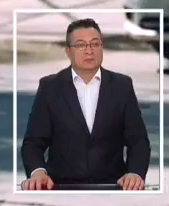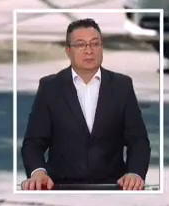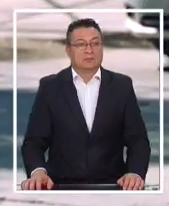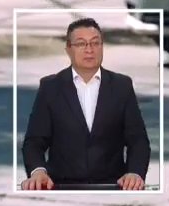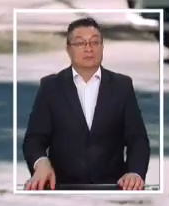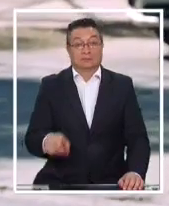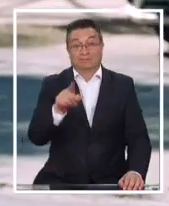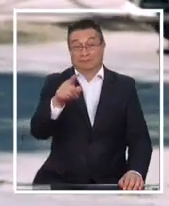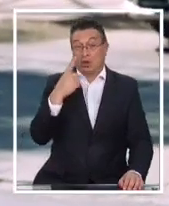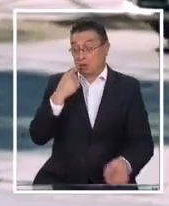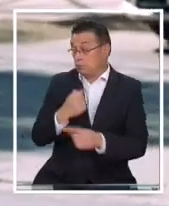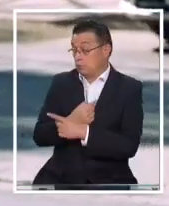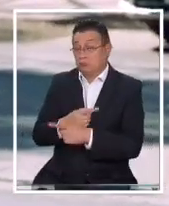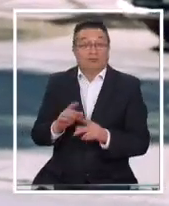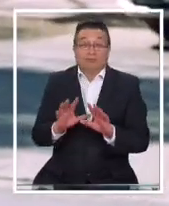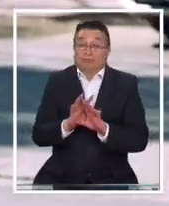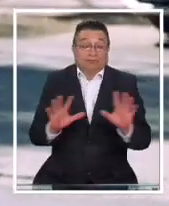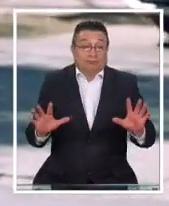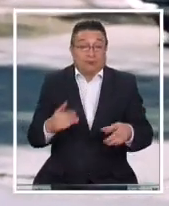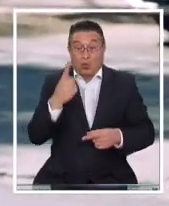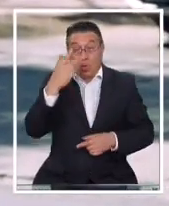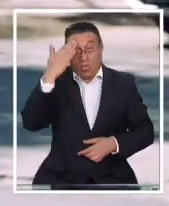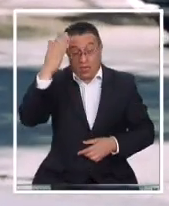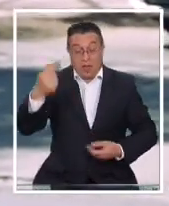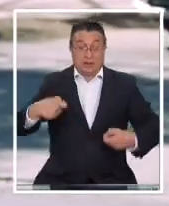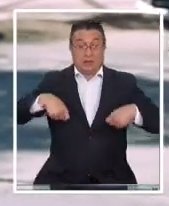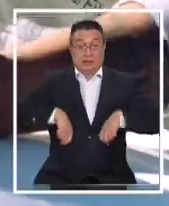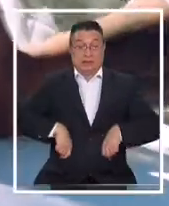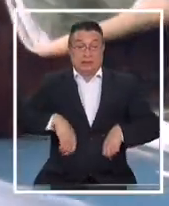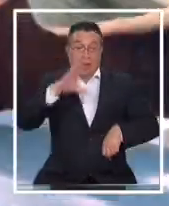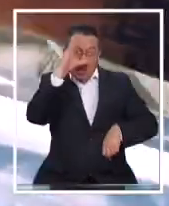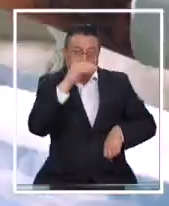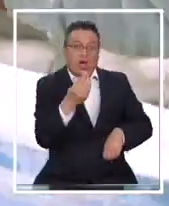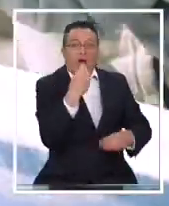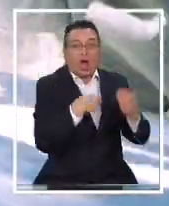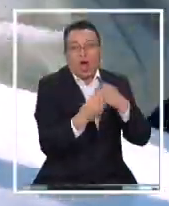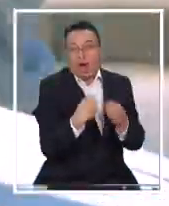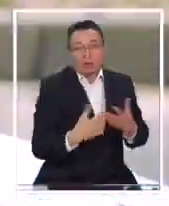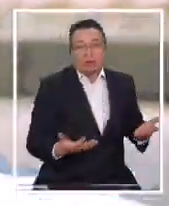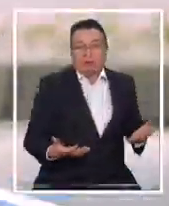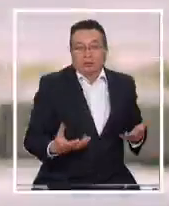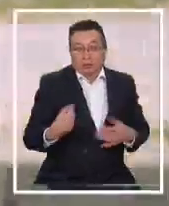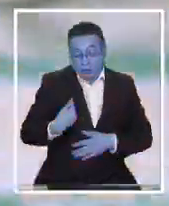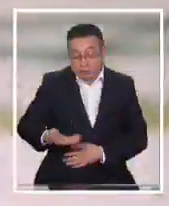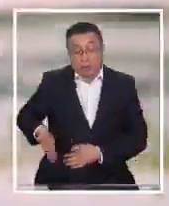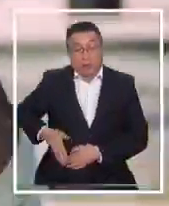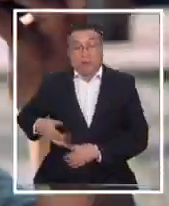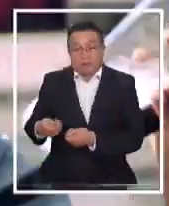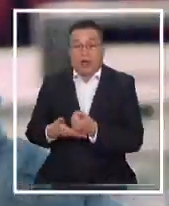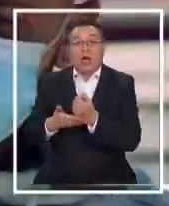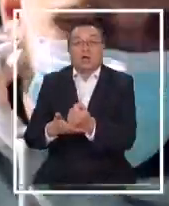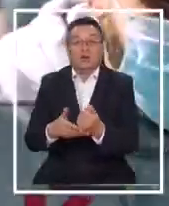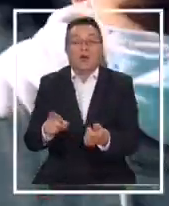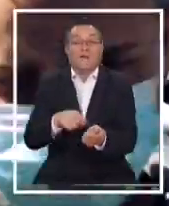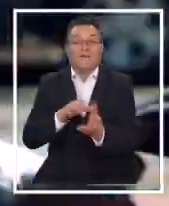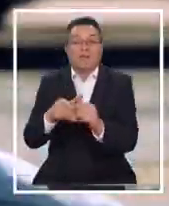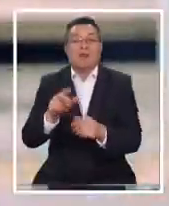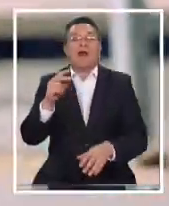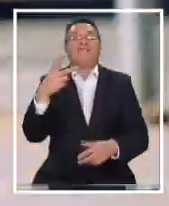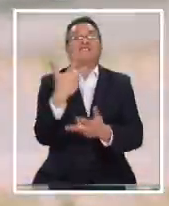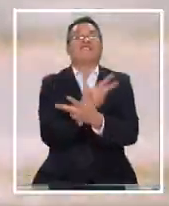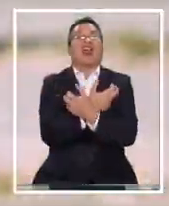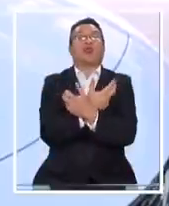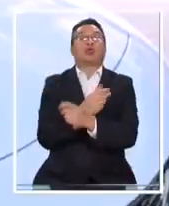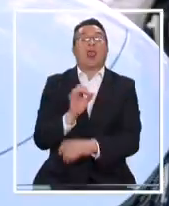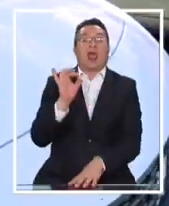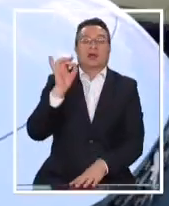Para él, no hay opción. Lo que gana en el día lo come en la noche. Con lo poco que le queda, ayuda a su familia en Venezuela y paga el arriendo de